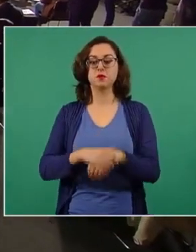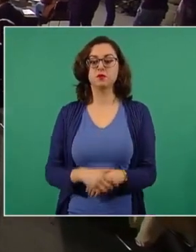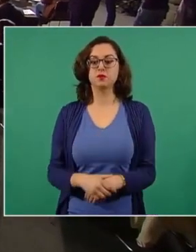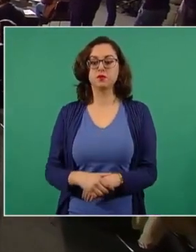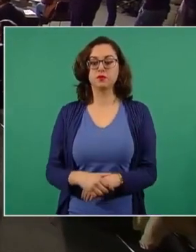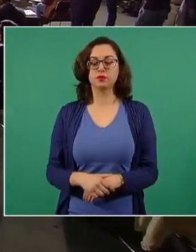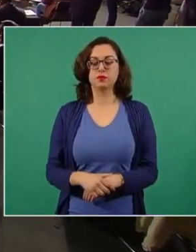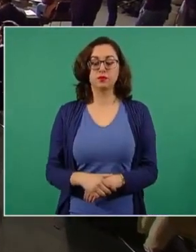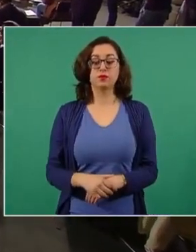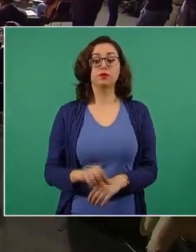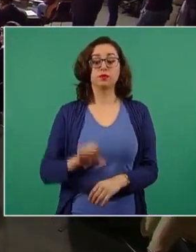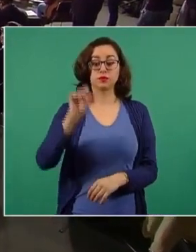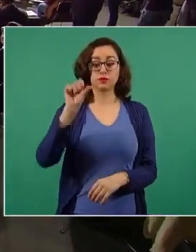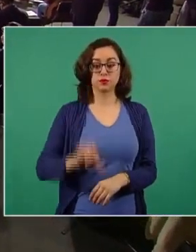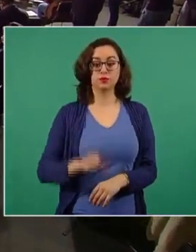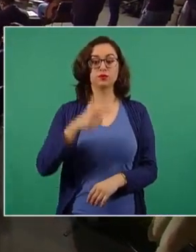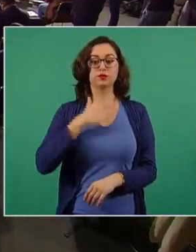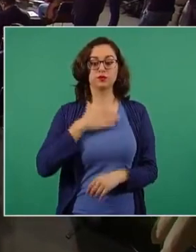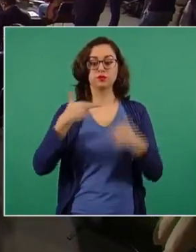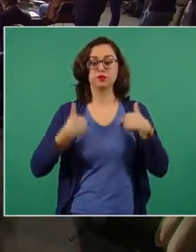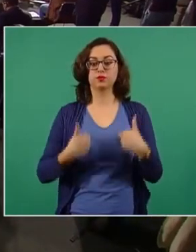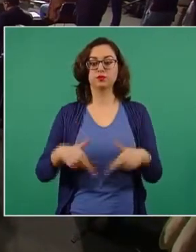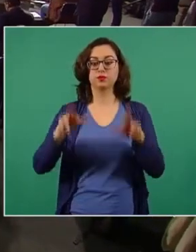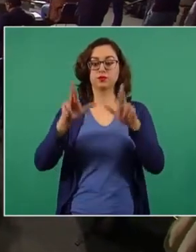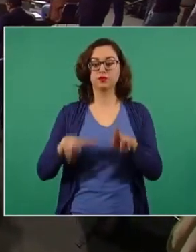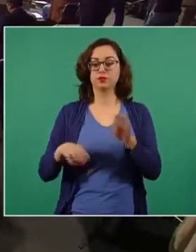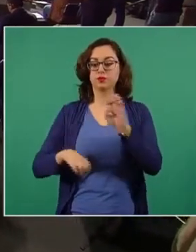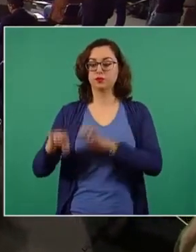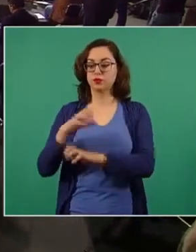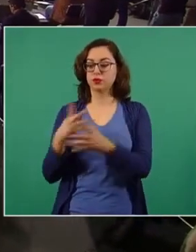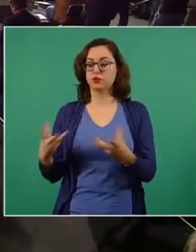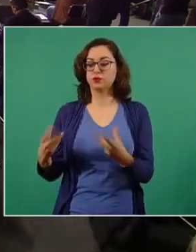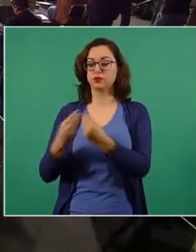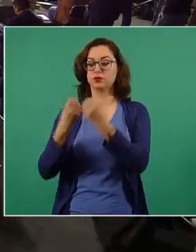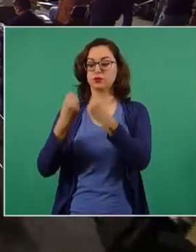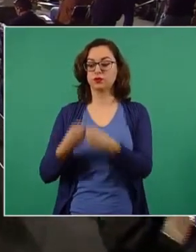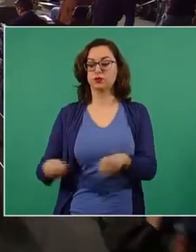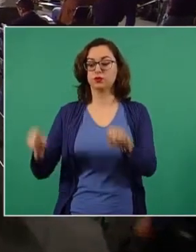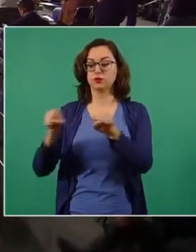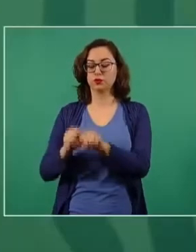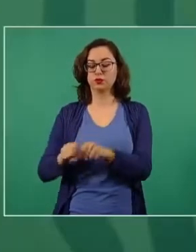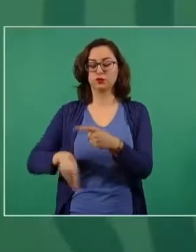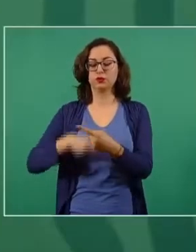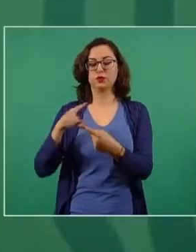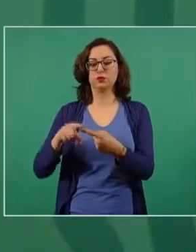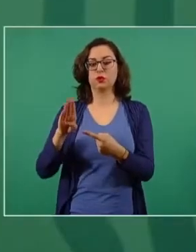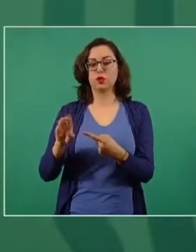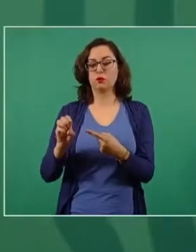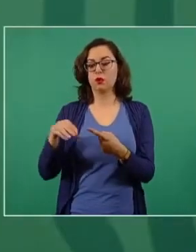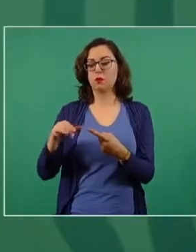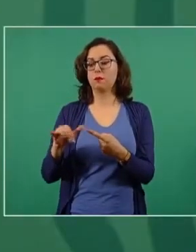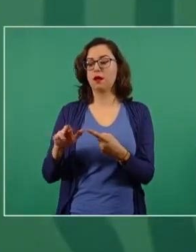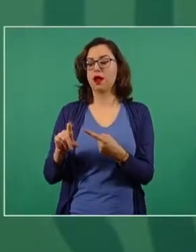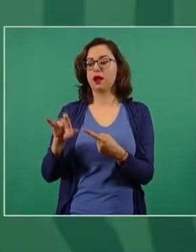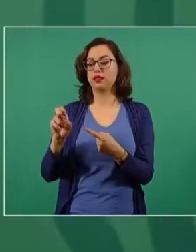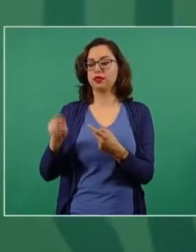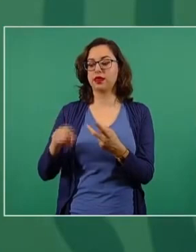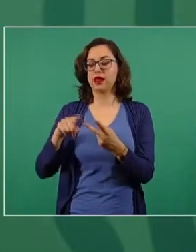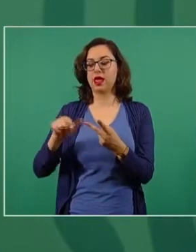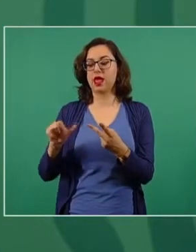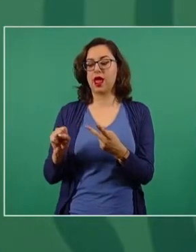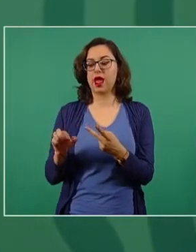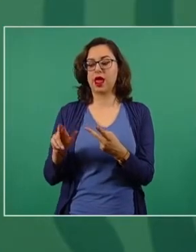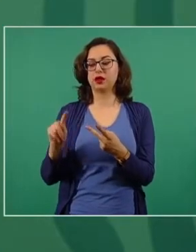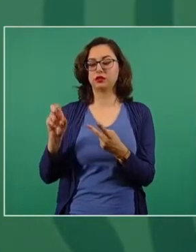agradecer a nombre del consorcio conformado por Bombardier, Alstom, Gami Ingeniería e Instalaciones,